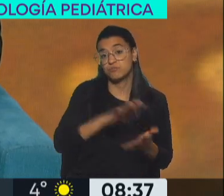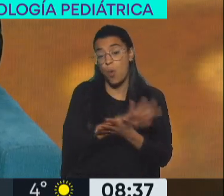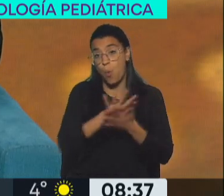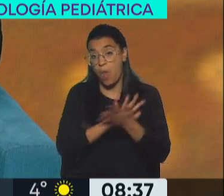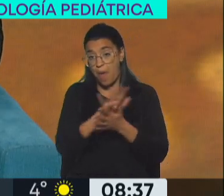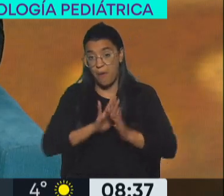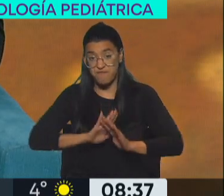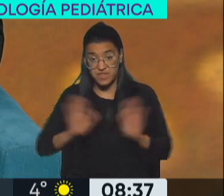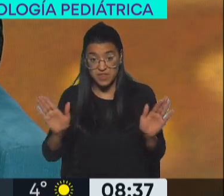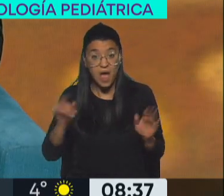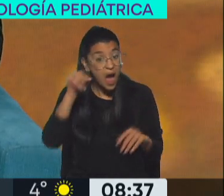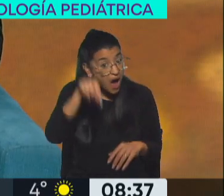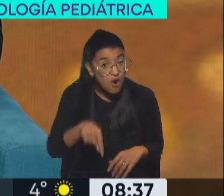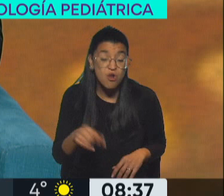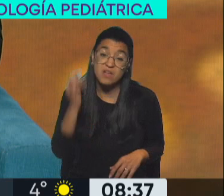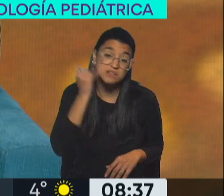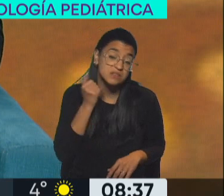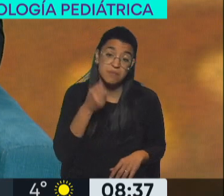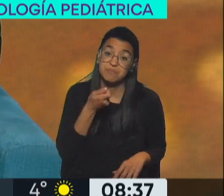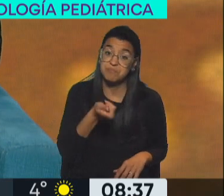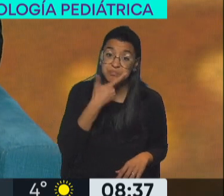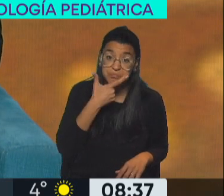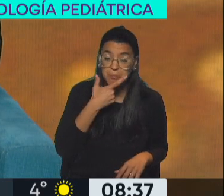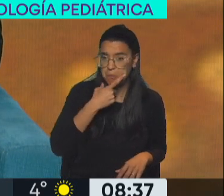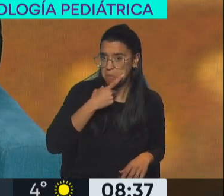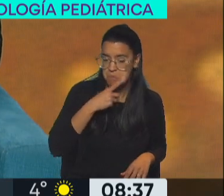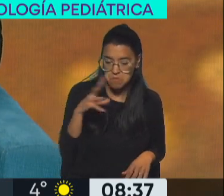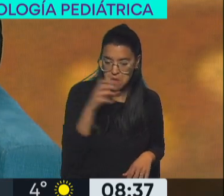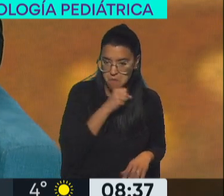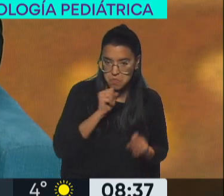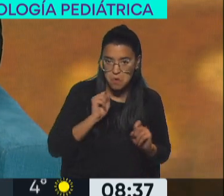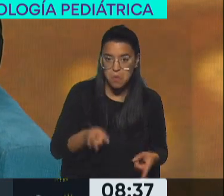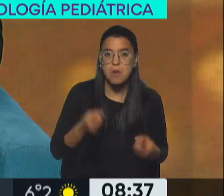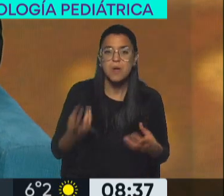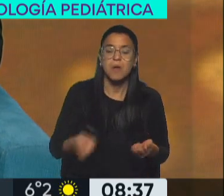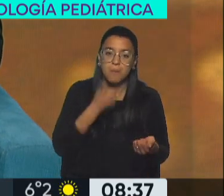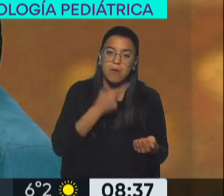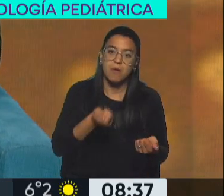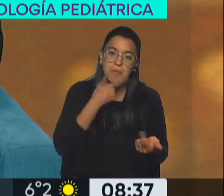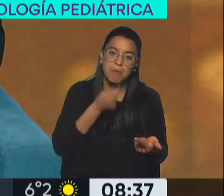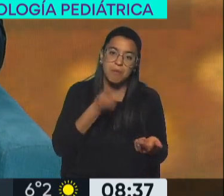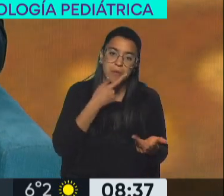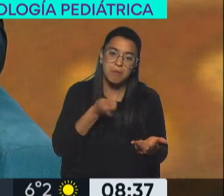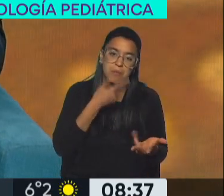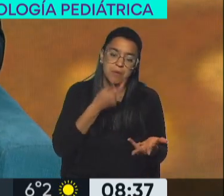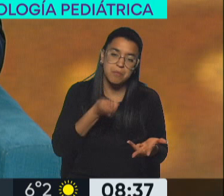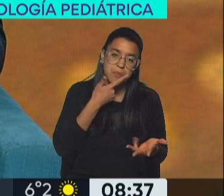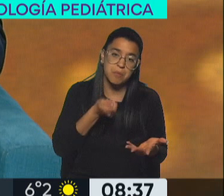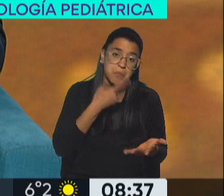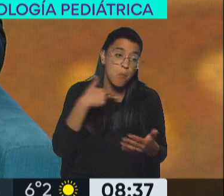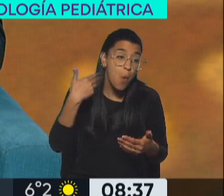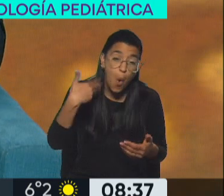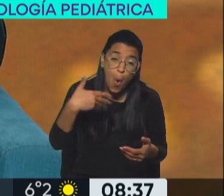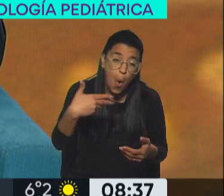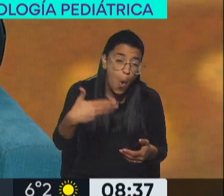y ahora ya ese medicamento no sirve más. ¿Por qué? Porque ante la exposición reiterada de ese